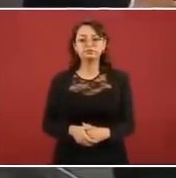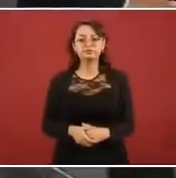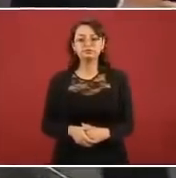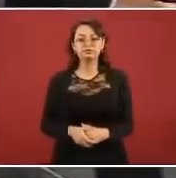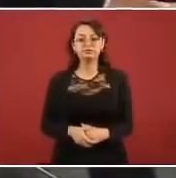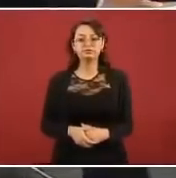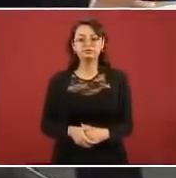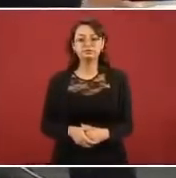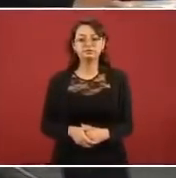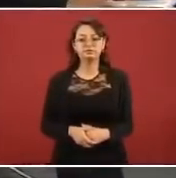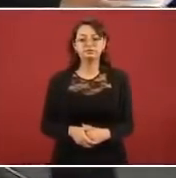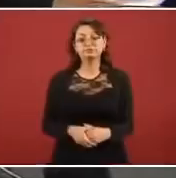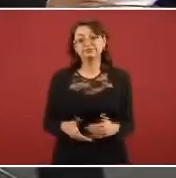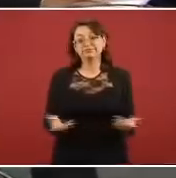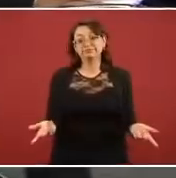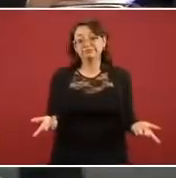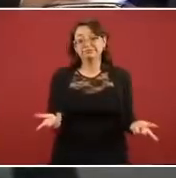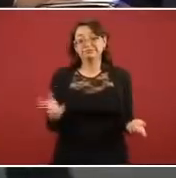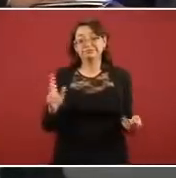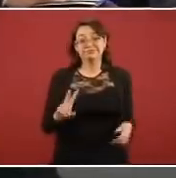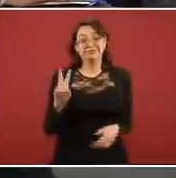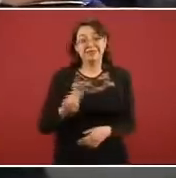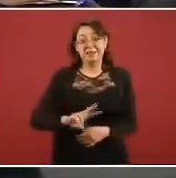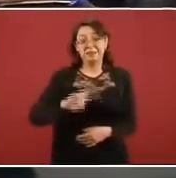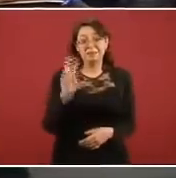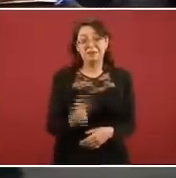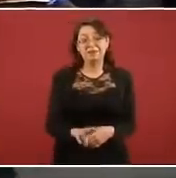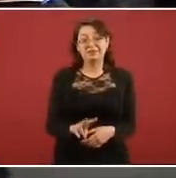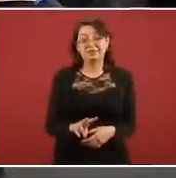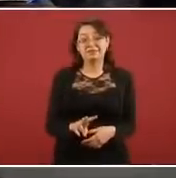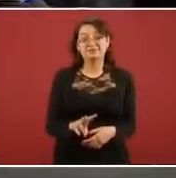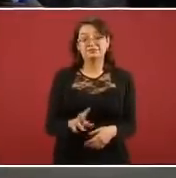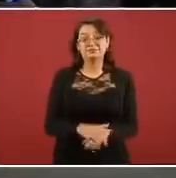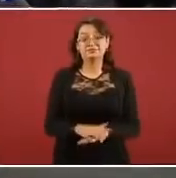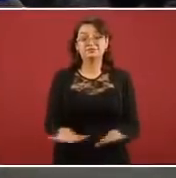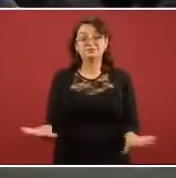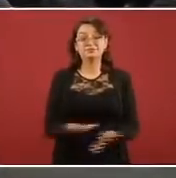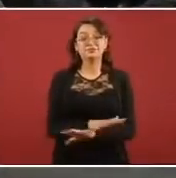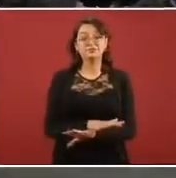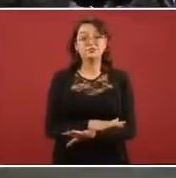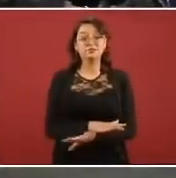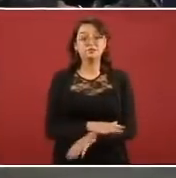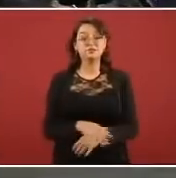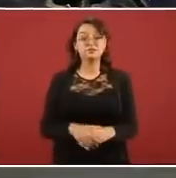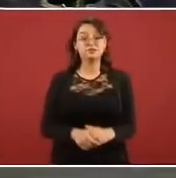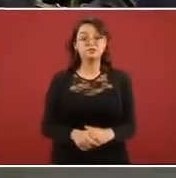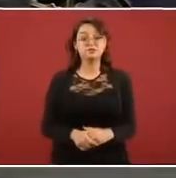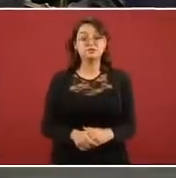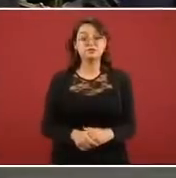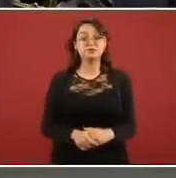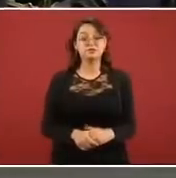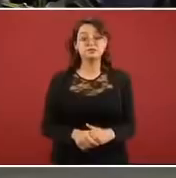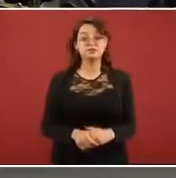Eso, sin duda, que es un cambio que